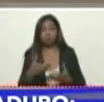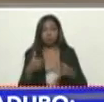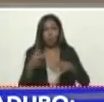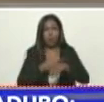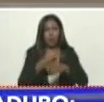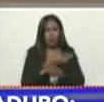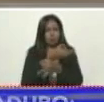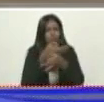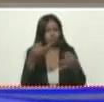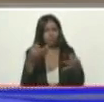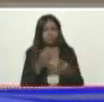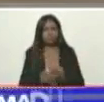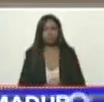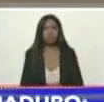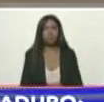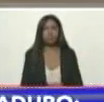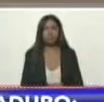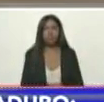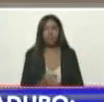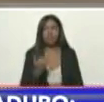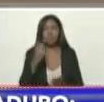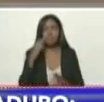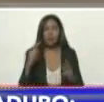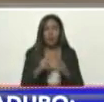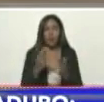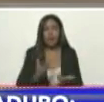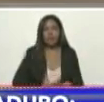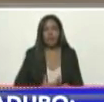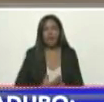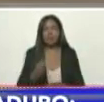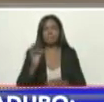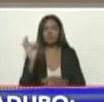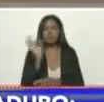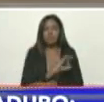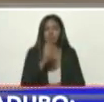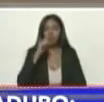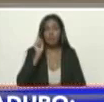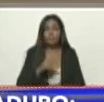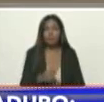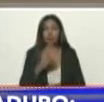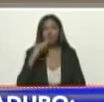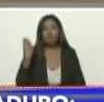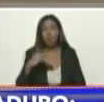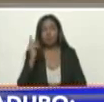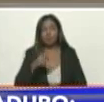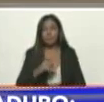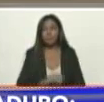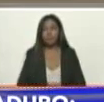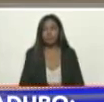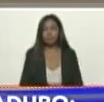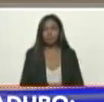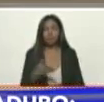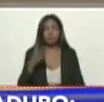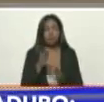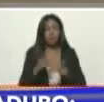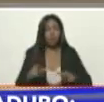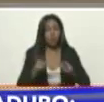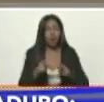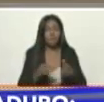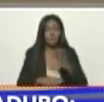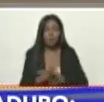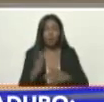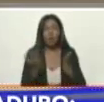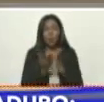gobernadora. Y además tiene un gran alcalde, Barquisimeto, Luis Jonás Reyes, un joven. Para allá nos vamos, a la